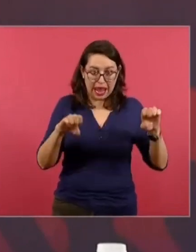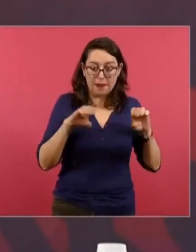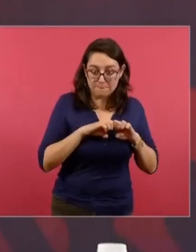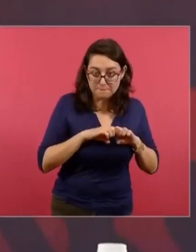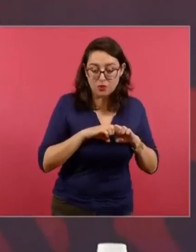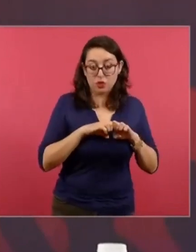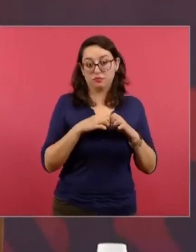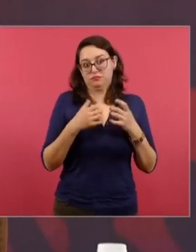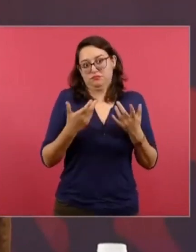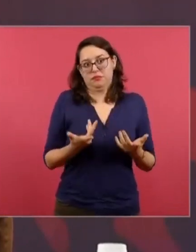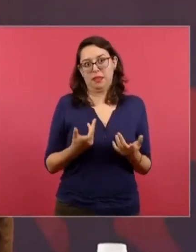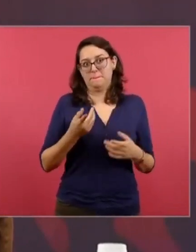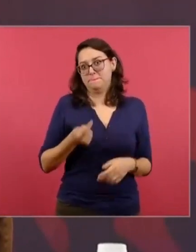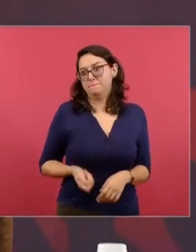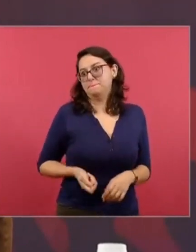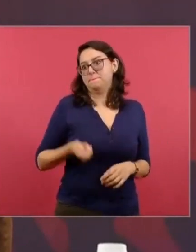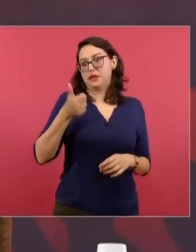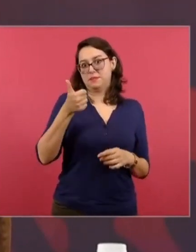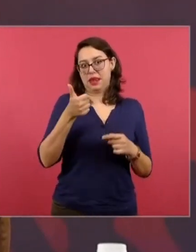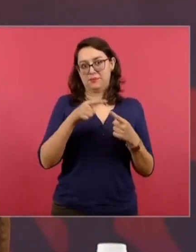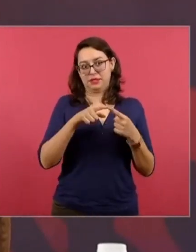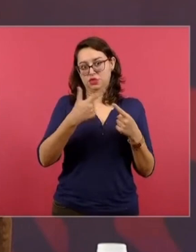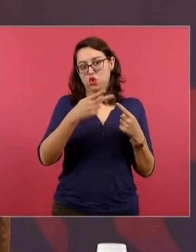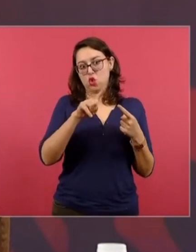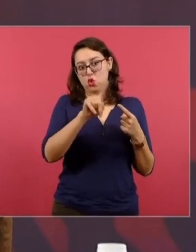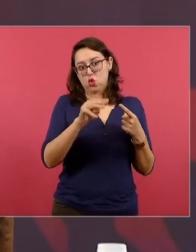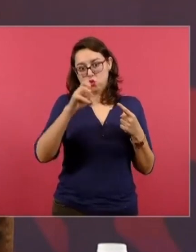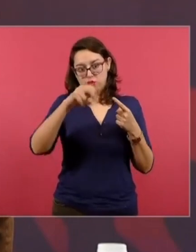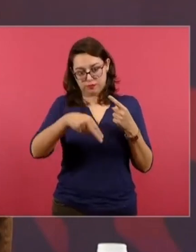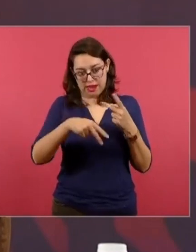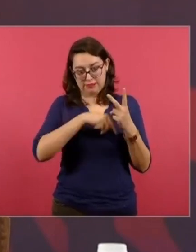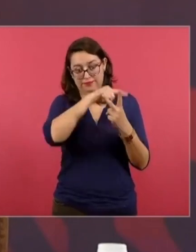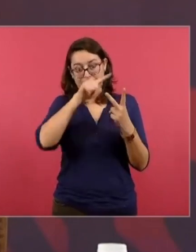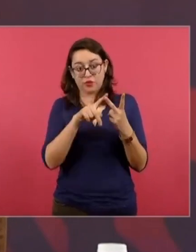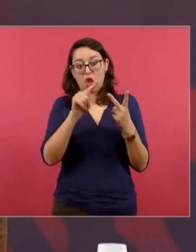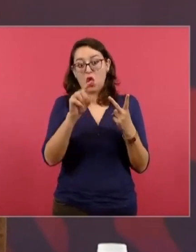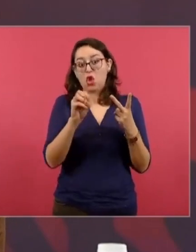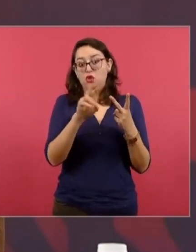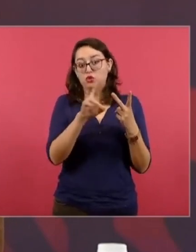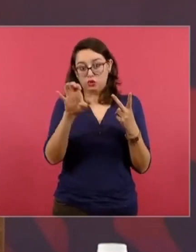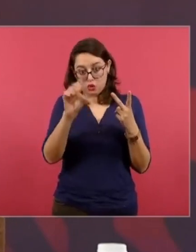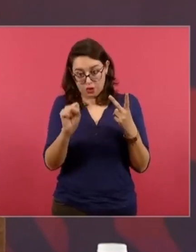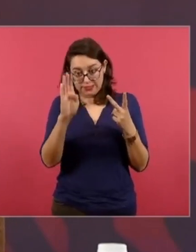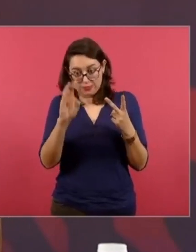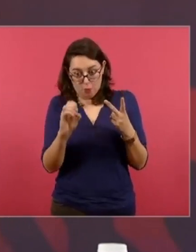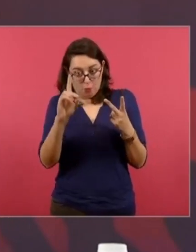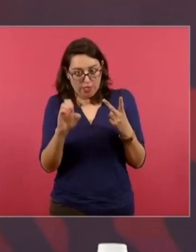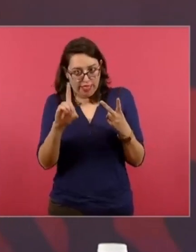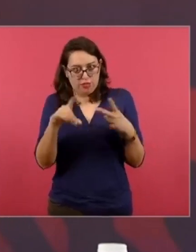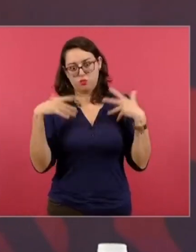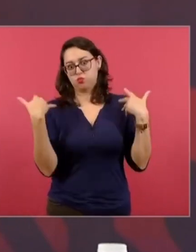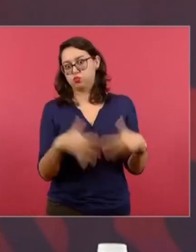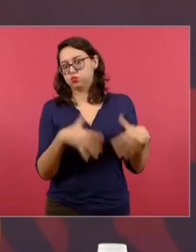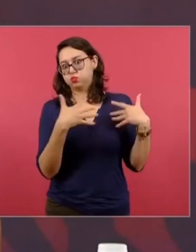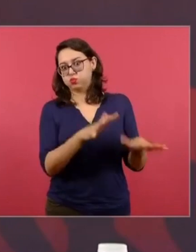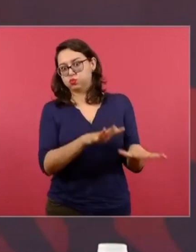lo fue Torres Bodet en la cuestión de la política educativa, en la visión, o sea, todavía recordamos con mucho cariño su